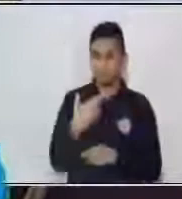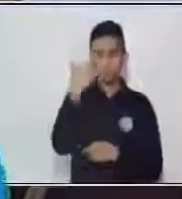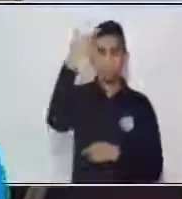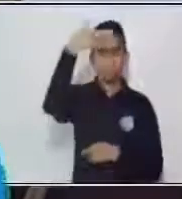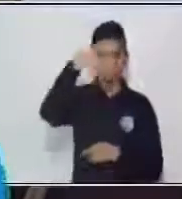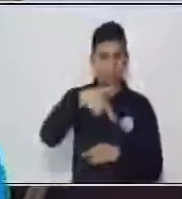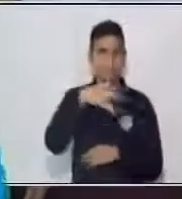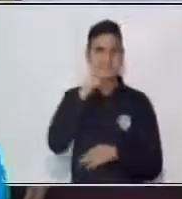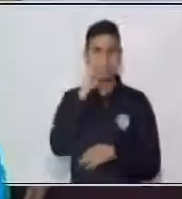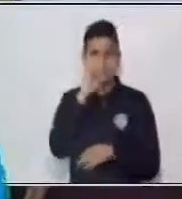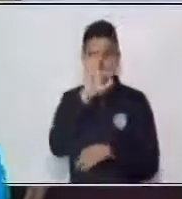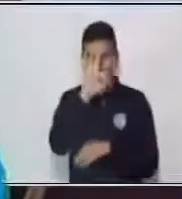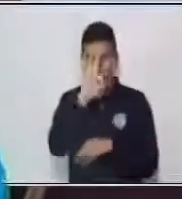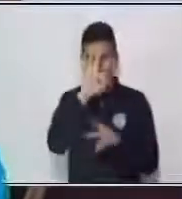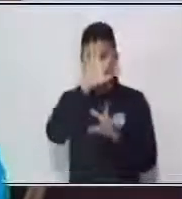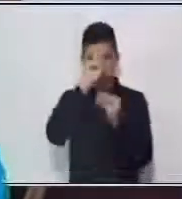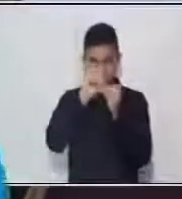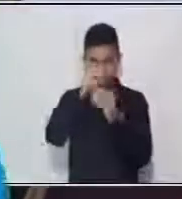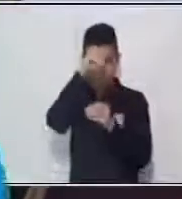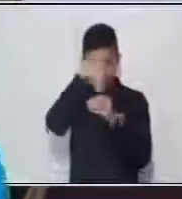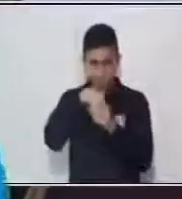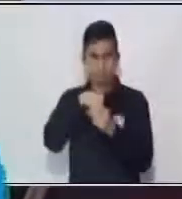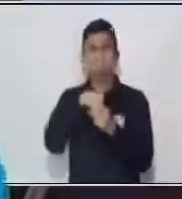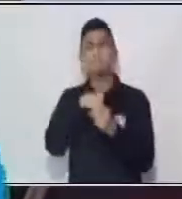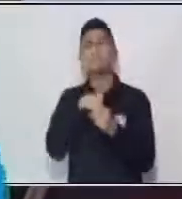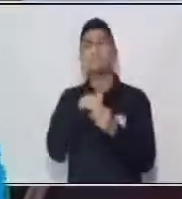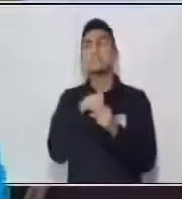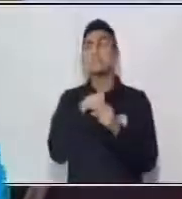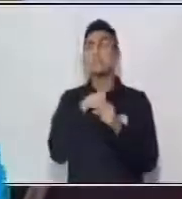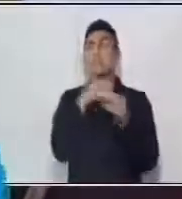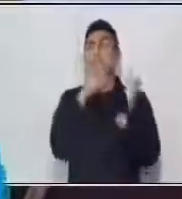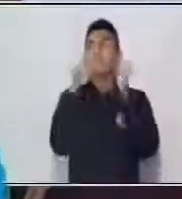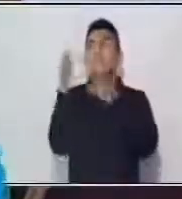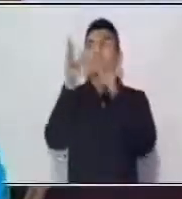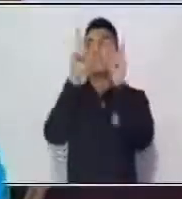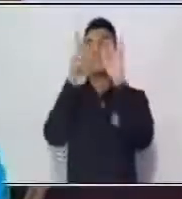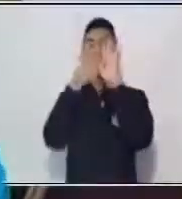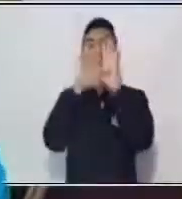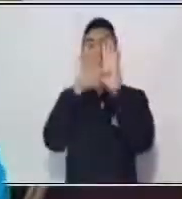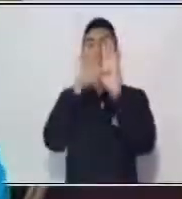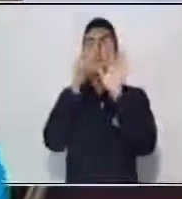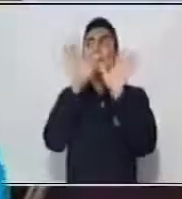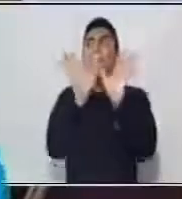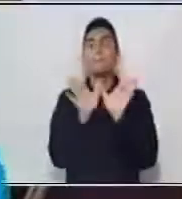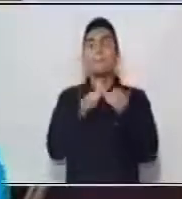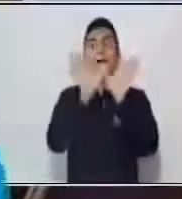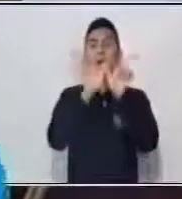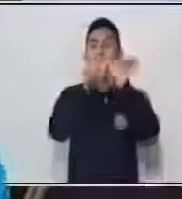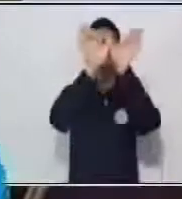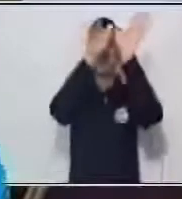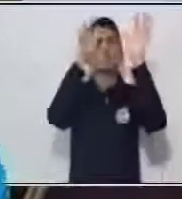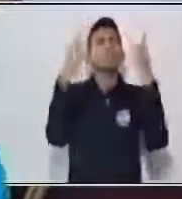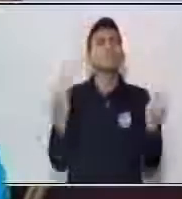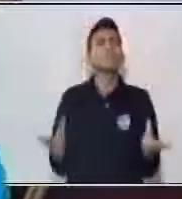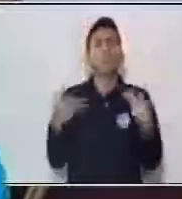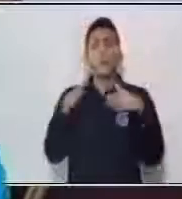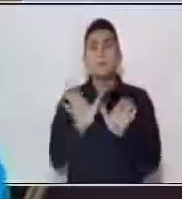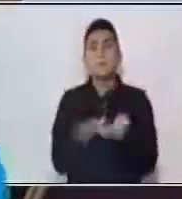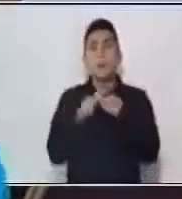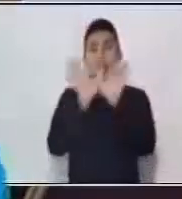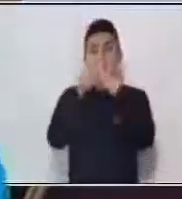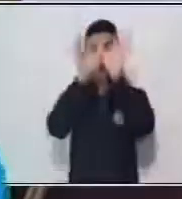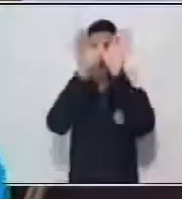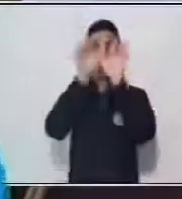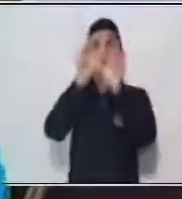más las anteriores. Ahora si decimos la mariposa vuela, muy